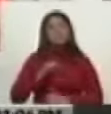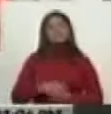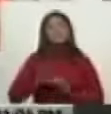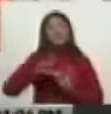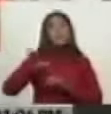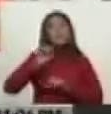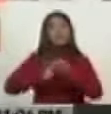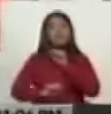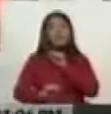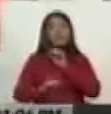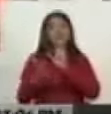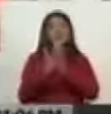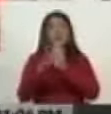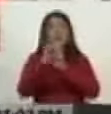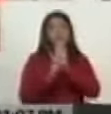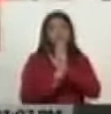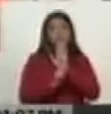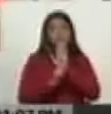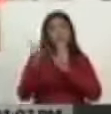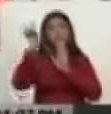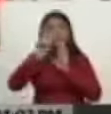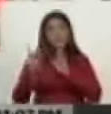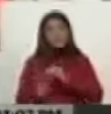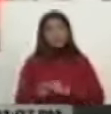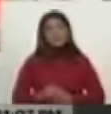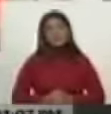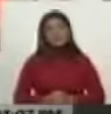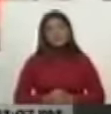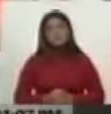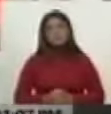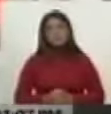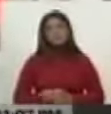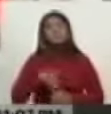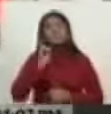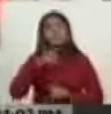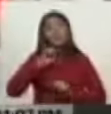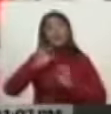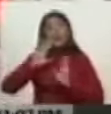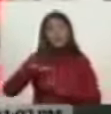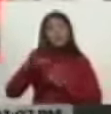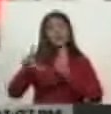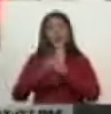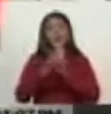y defensa de nuestra constitución de la República Bolivariana de Venezuela, en respaldo a nuestra ley orgánica de las